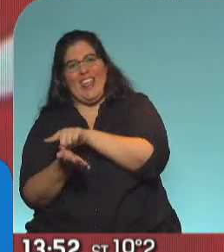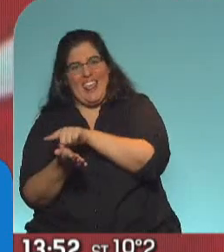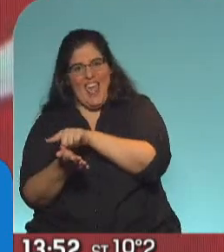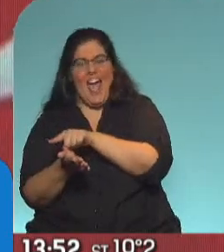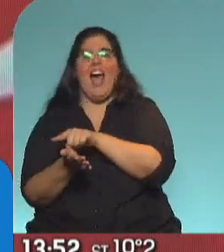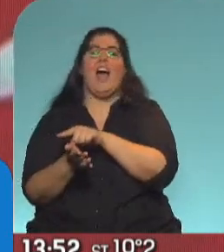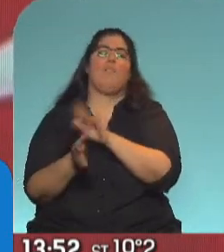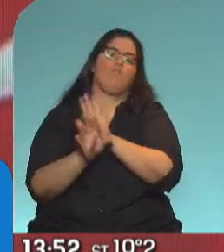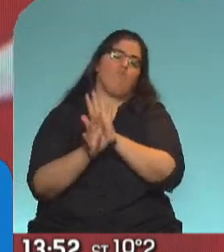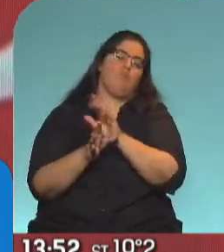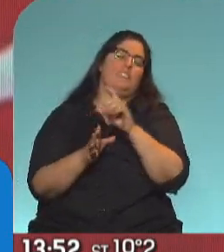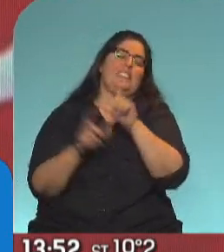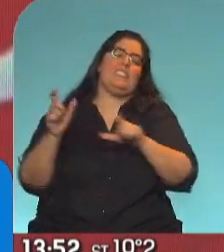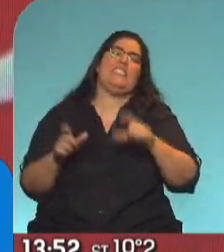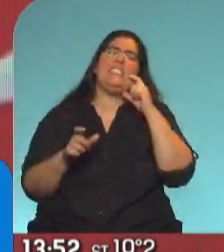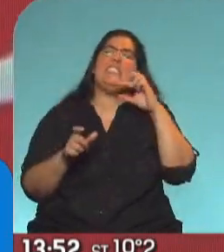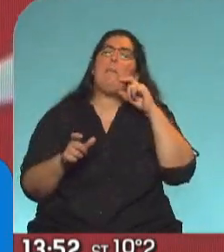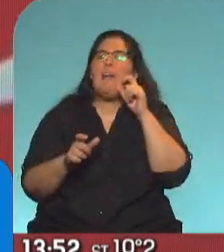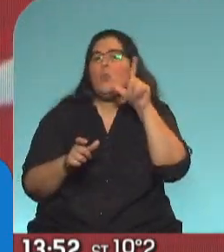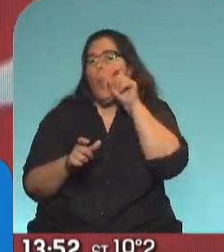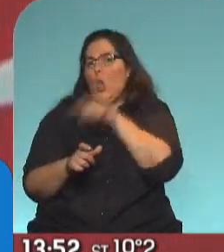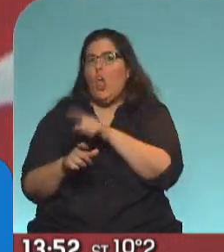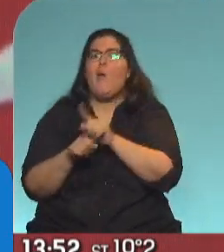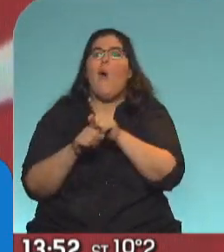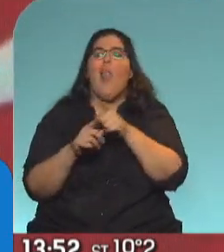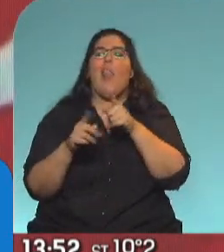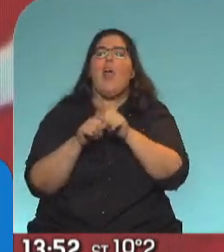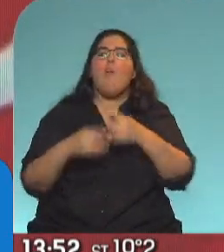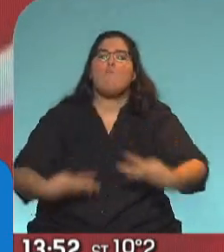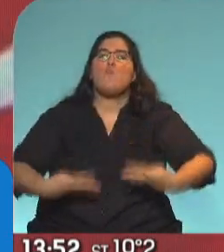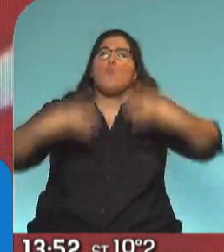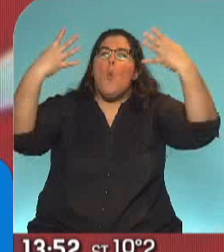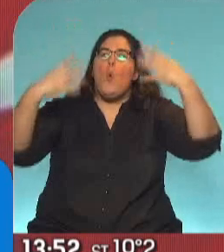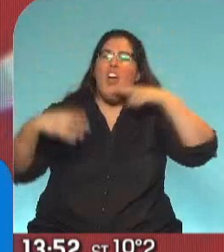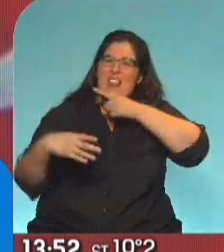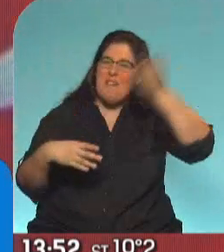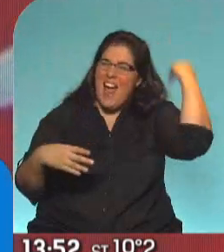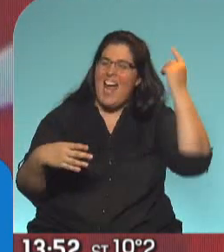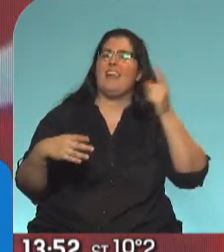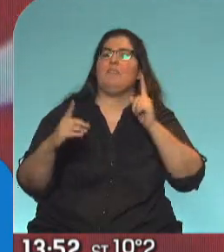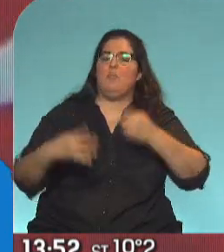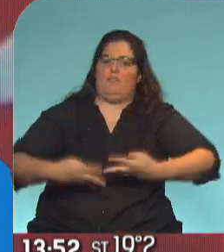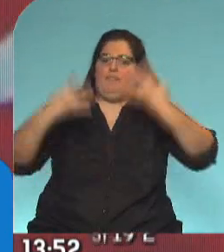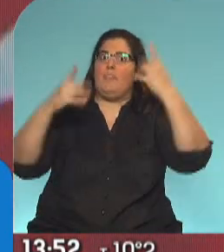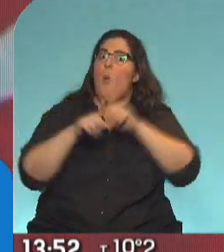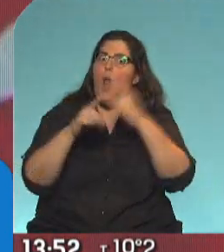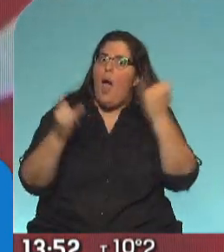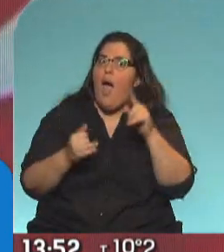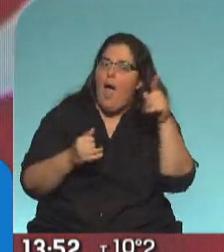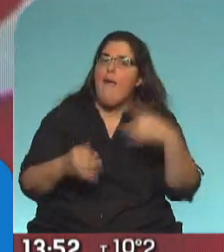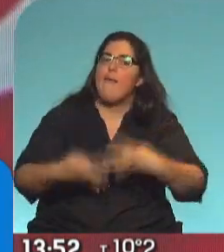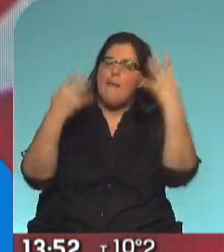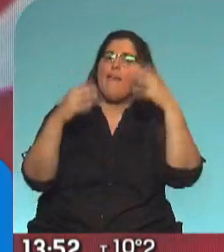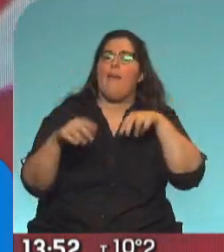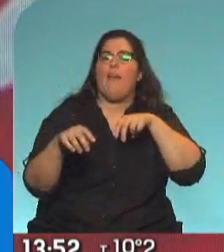los chipres turcos, digamos, y hay como pasos, como si fuera el muro de Berlín, que pasabas por el checkpoint no sé cuánto. Bueno, del mismo modo hay 3 o 4